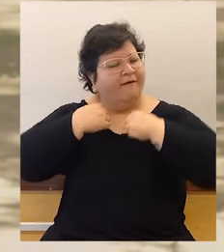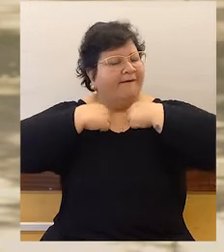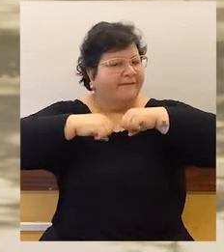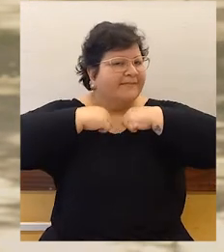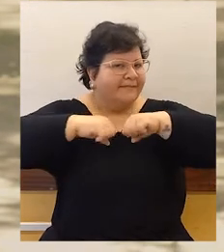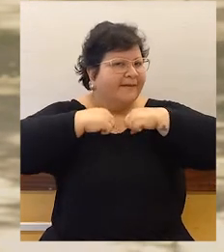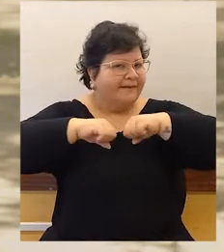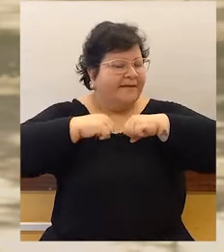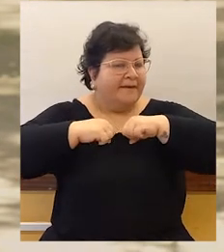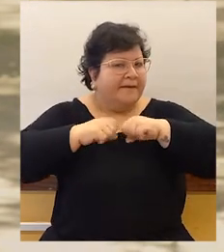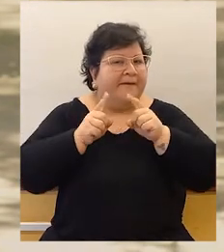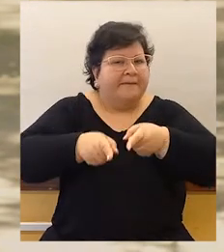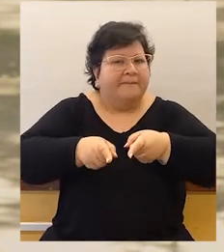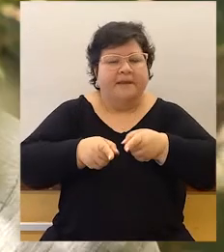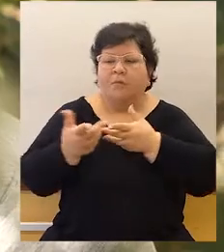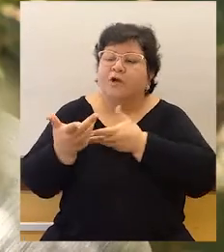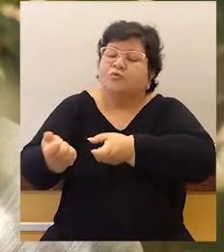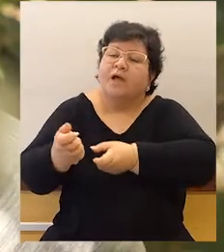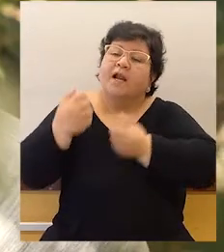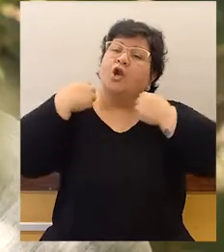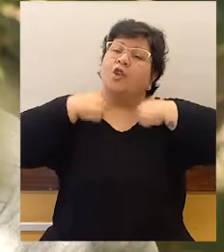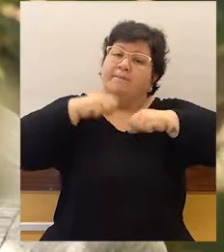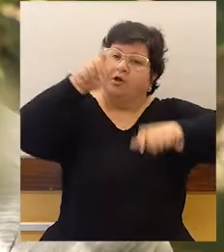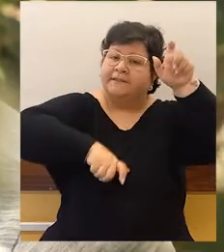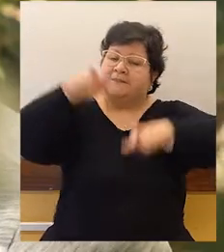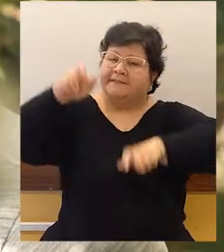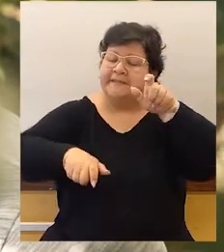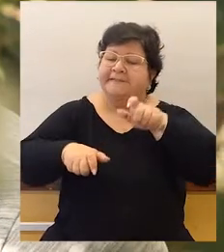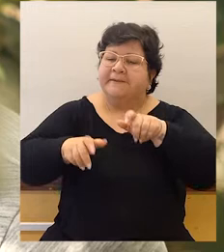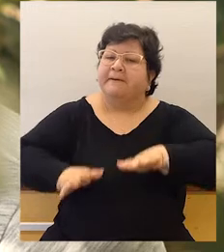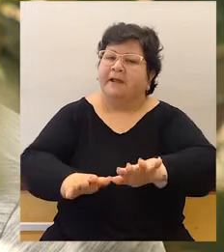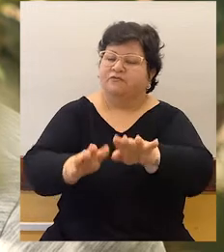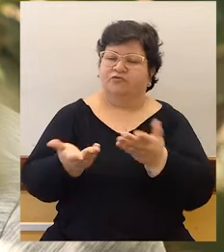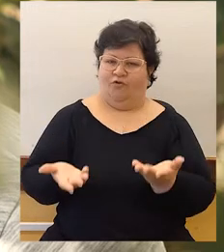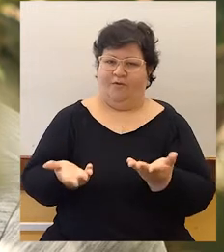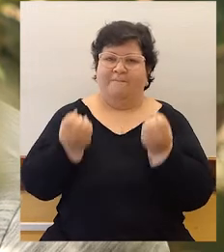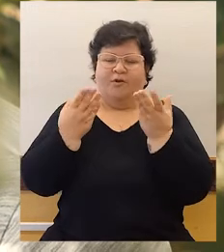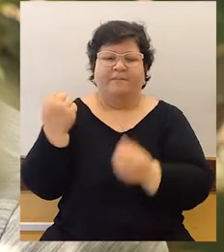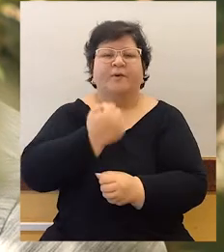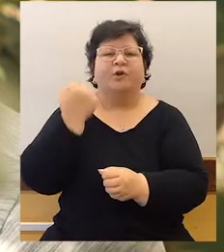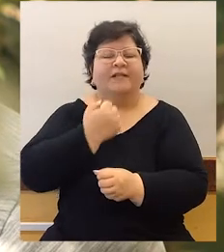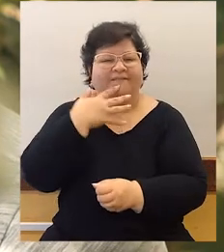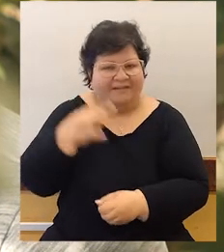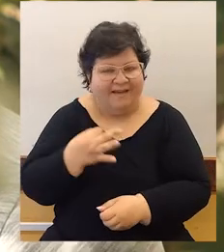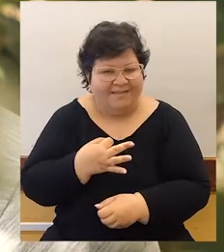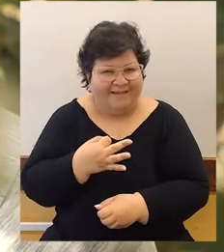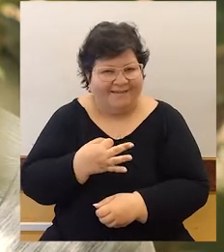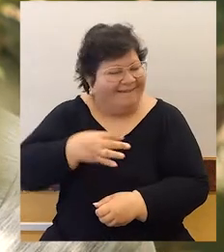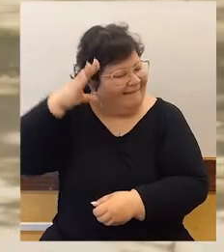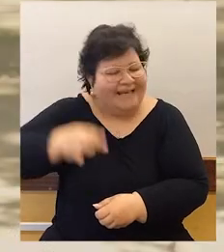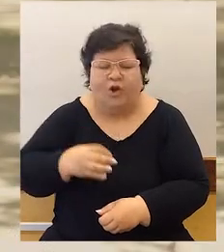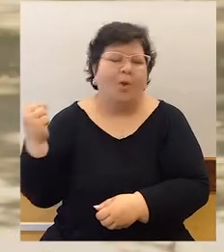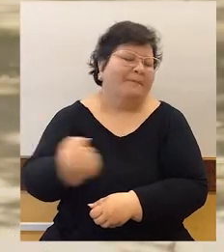que a tratar de ayudar a los deportistas en esa parte de su preparación porque es muy importante. En realidad, creo que es lo